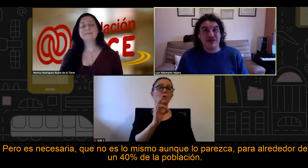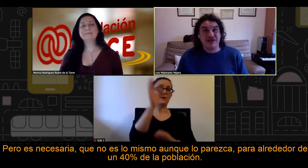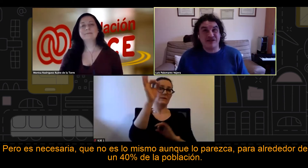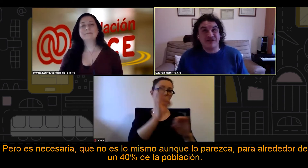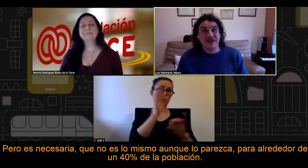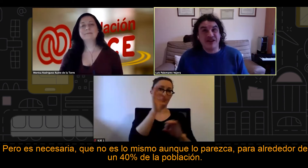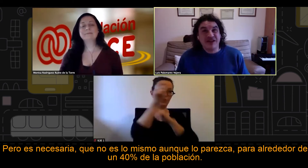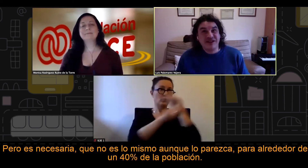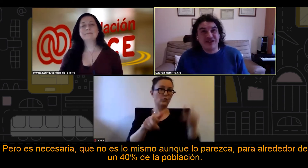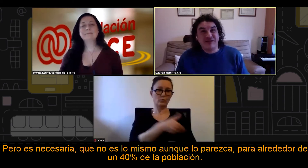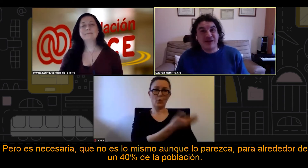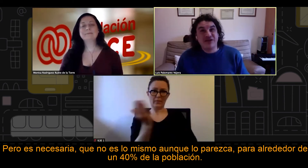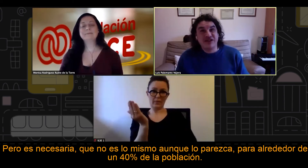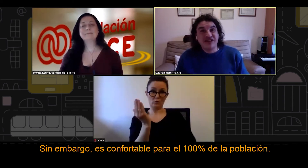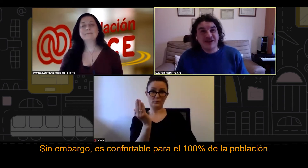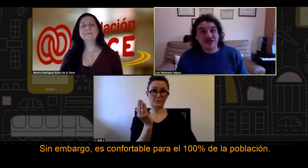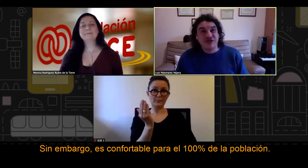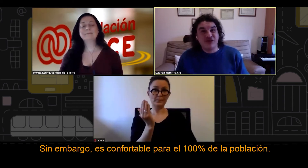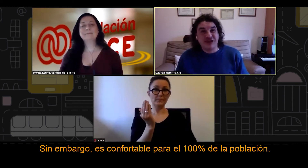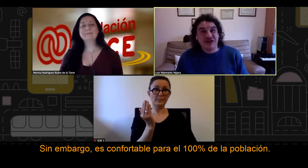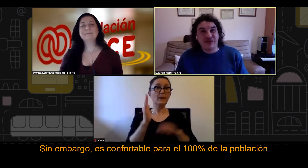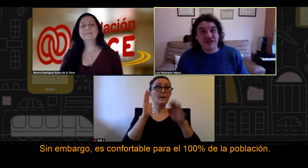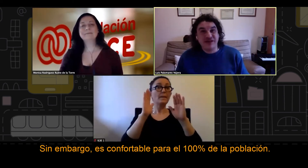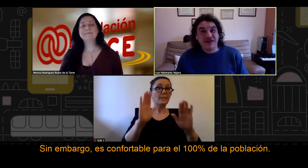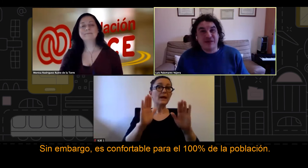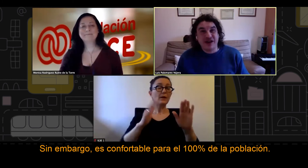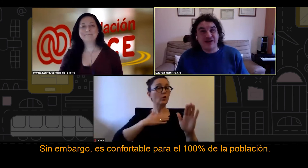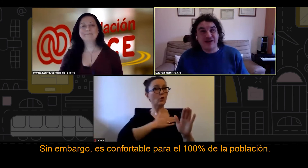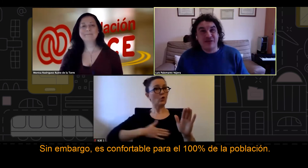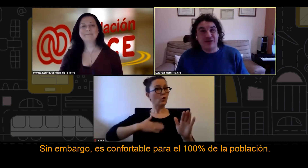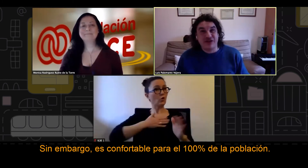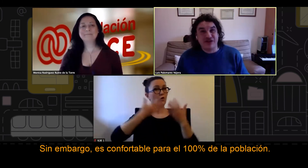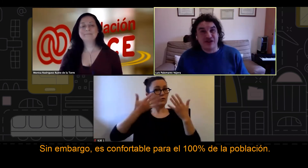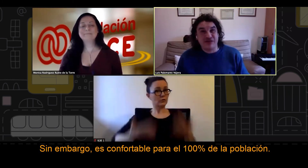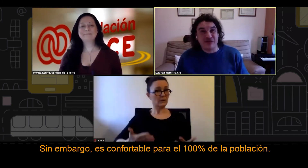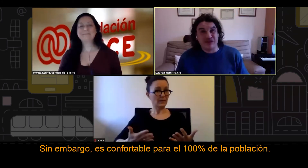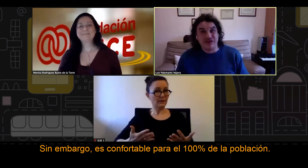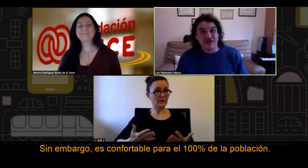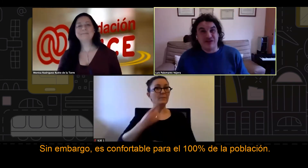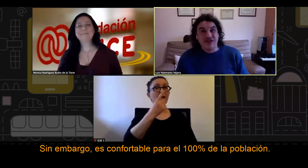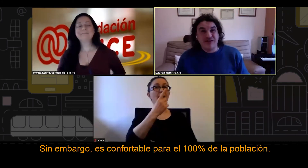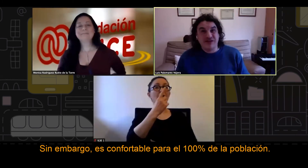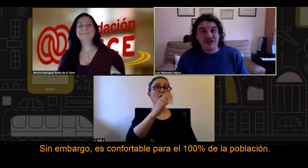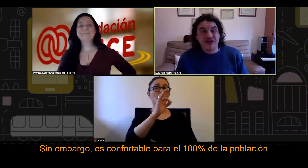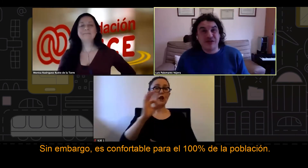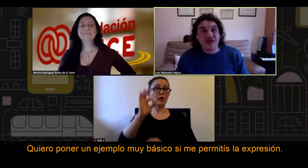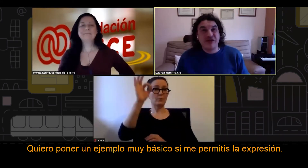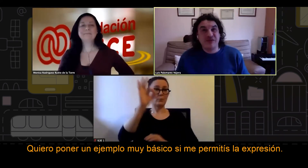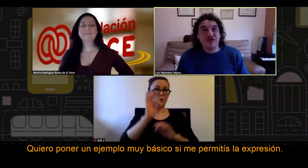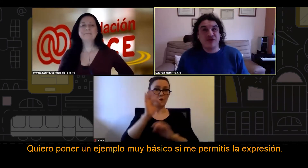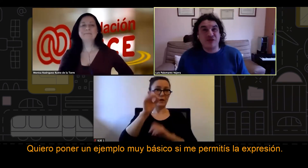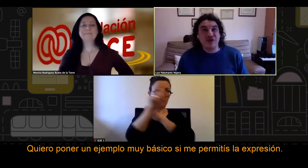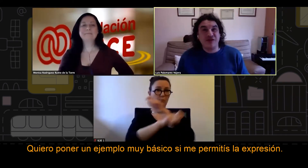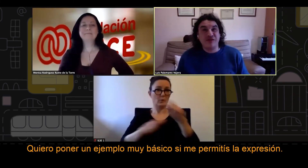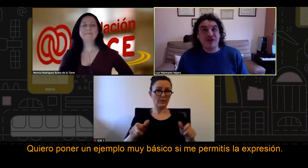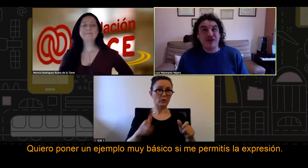población. Y, sin embargo, es confortable para el 100% de la población. Y quiero poner un ejemplo